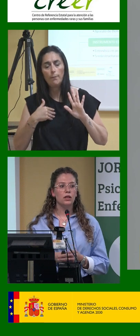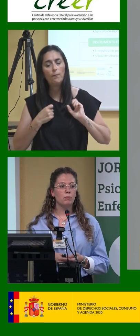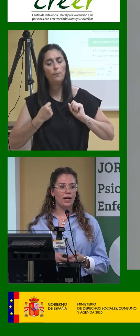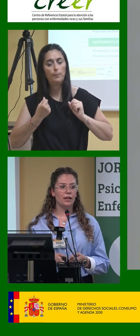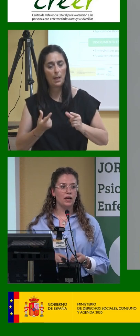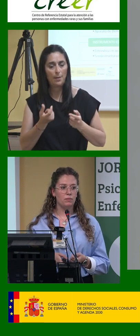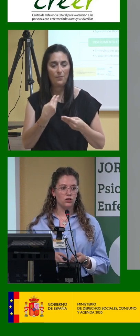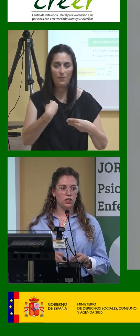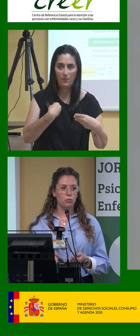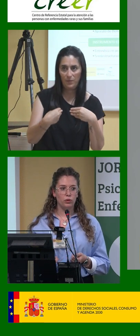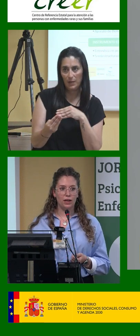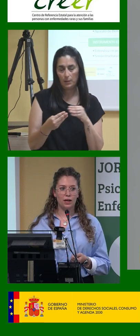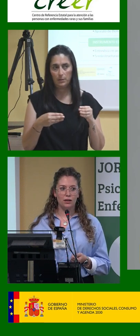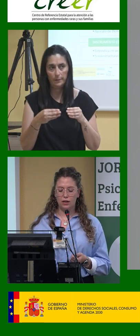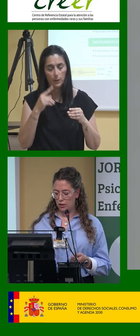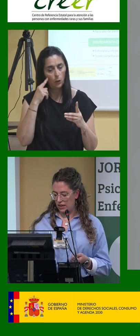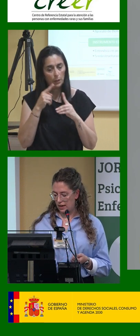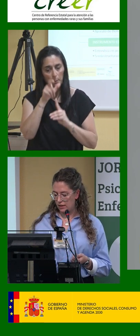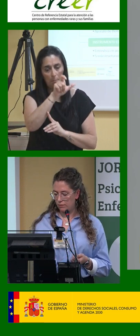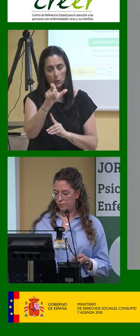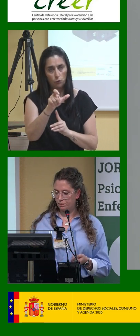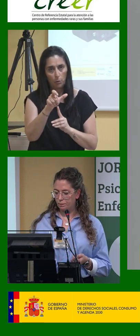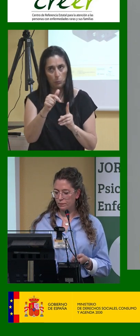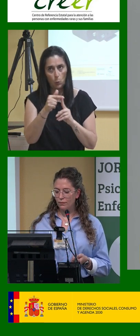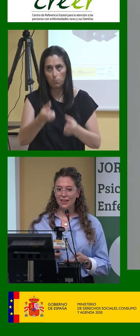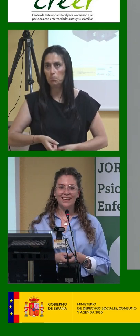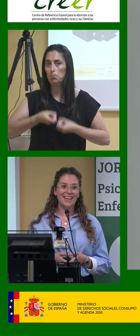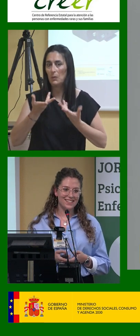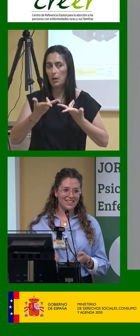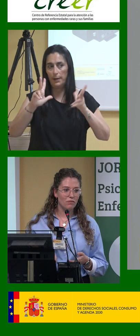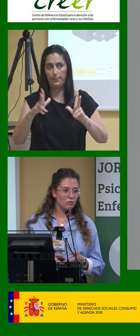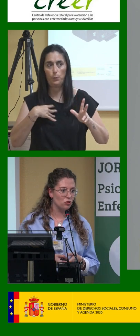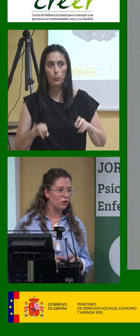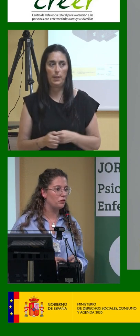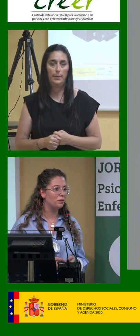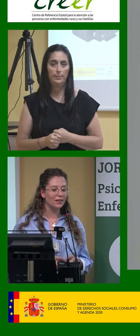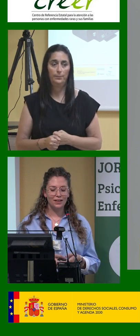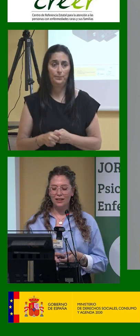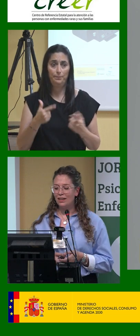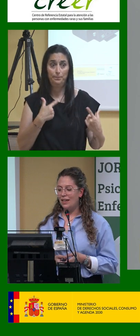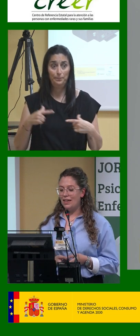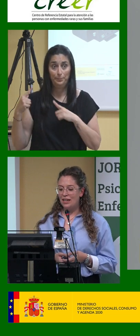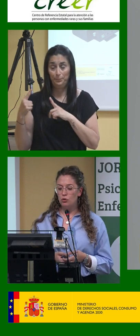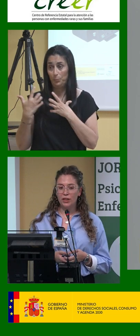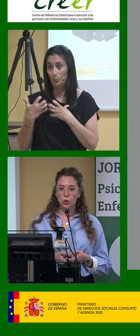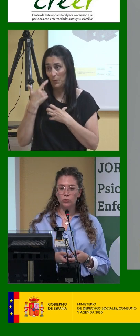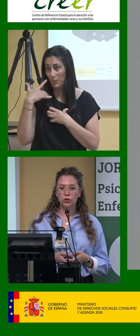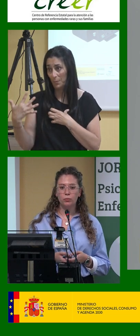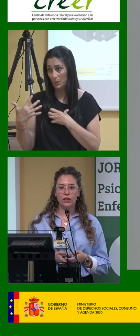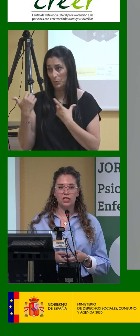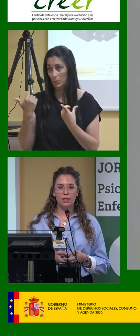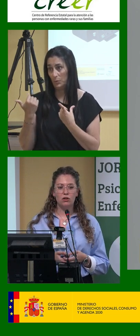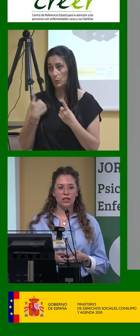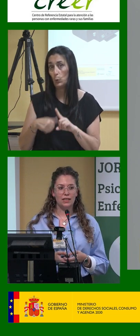espacio para que las personas pudieran expresarse. Este es el famoso biofeedback. En el número